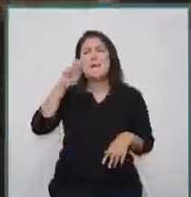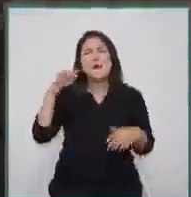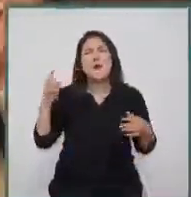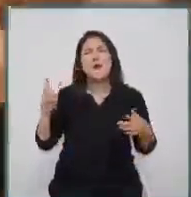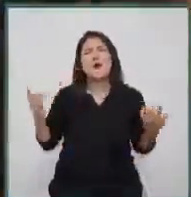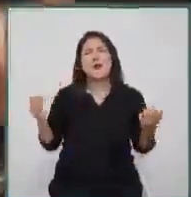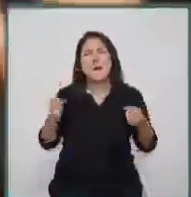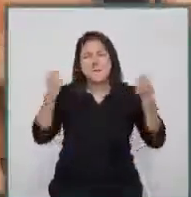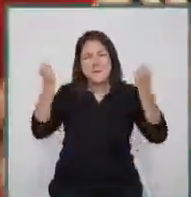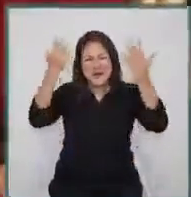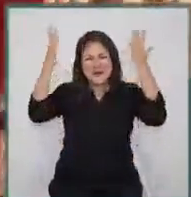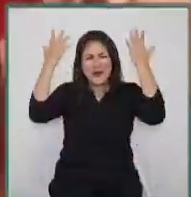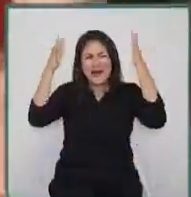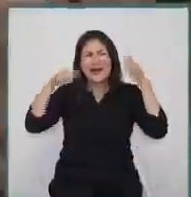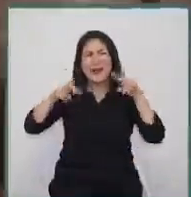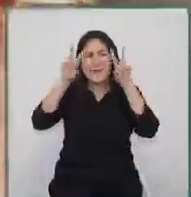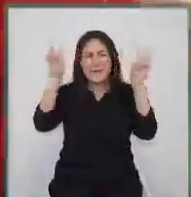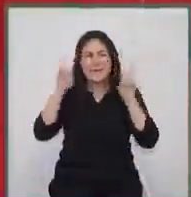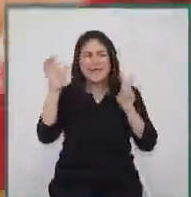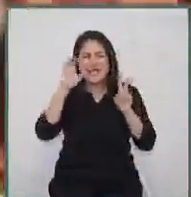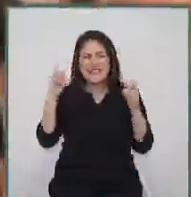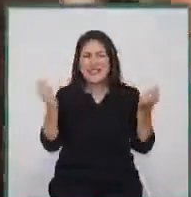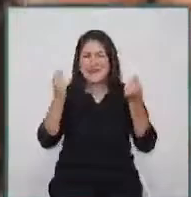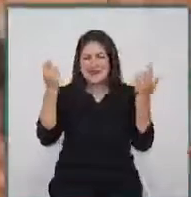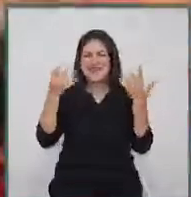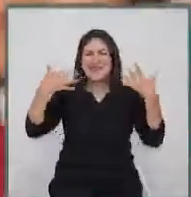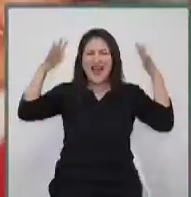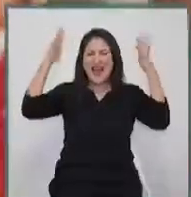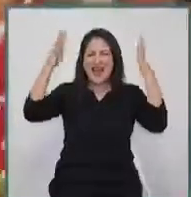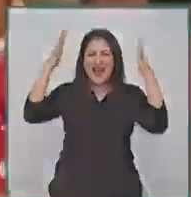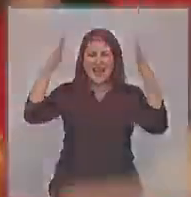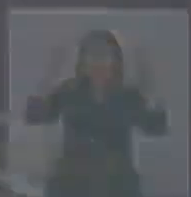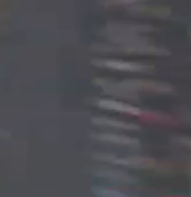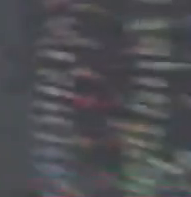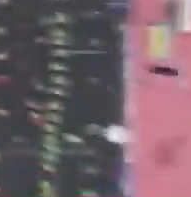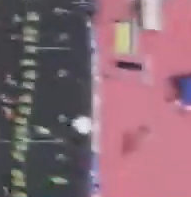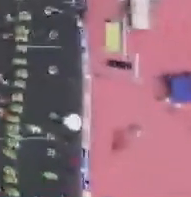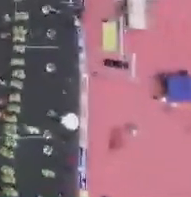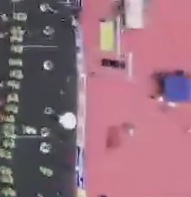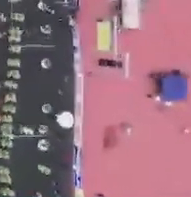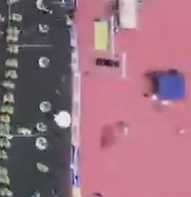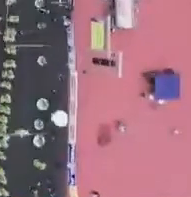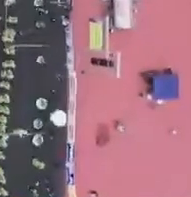¡Que viva Puno, la mejor fiesta, Virgen de la Candelaria!